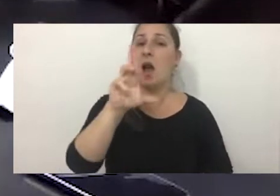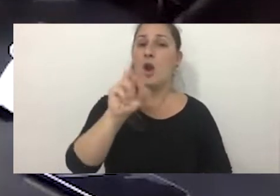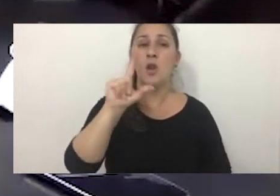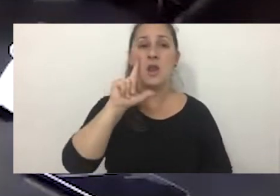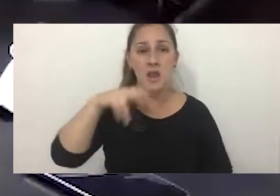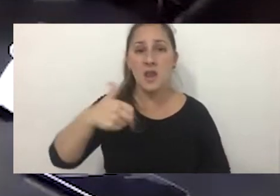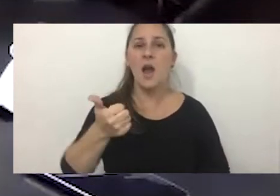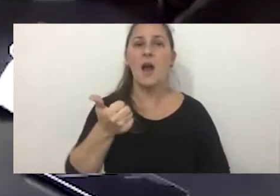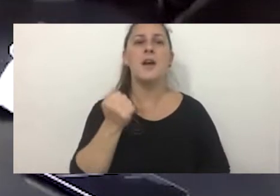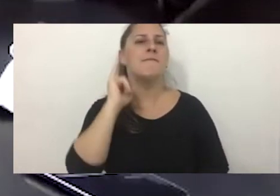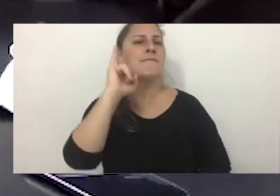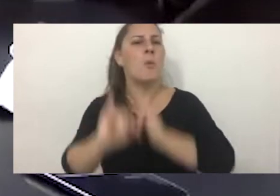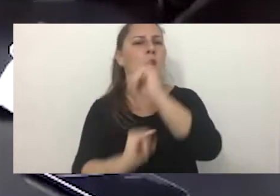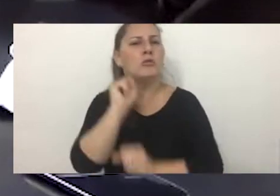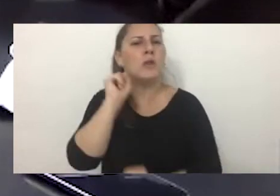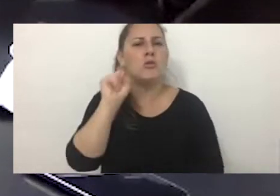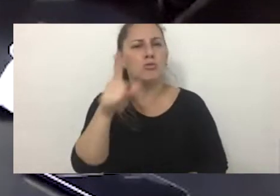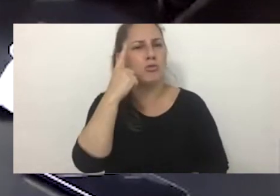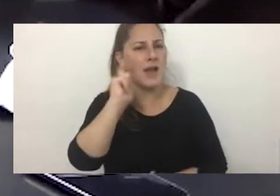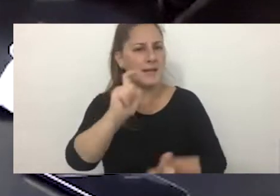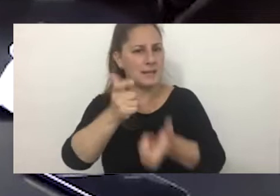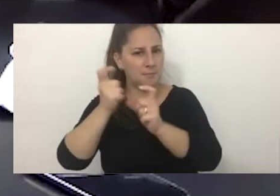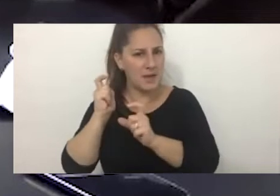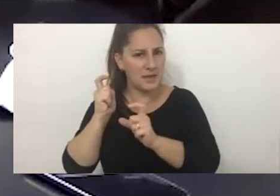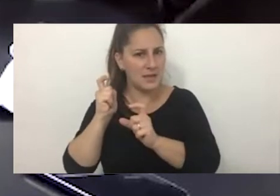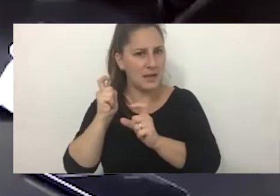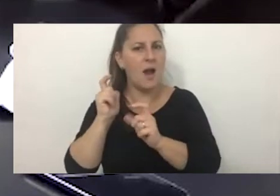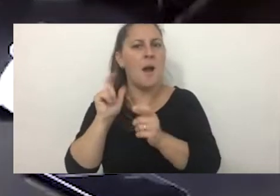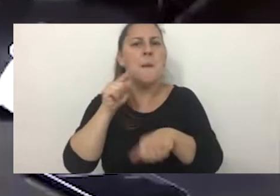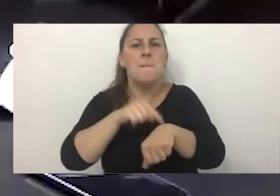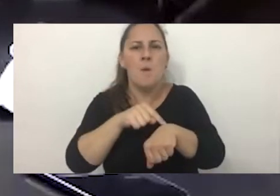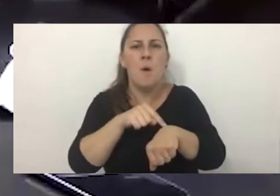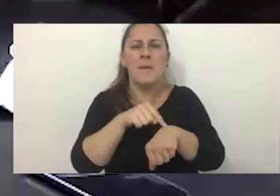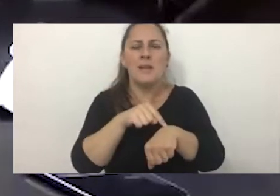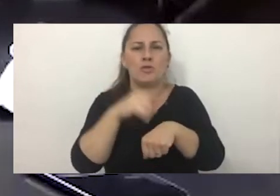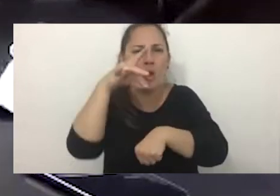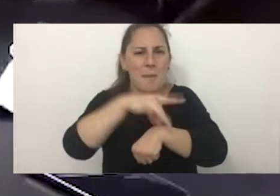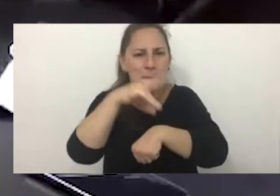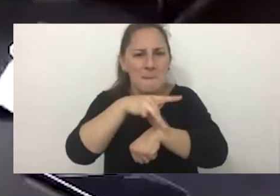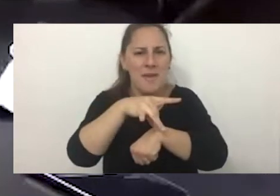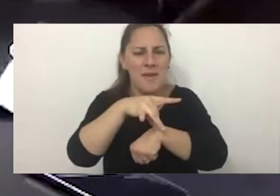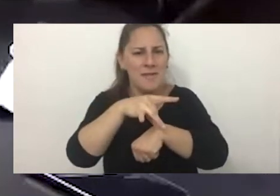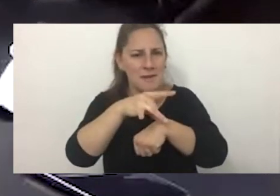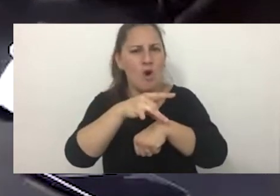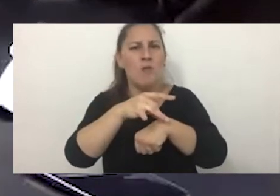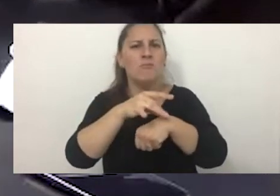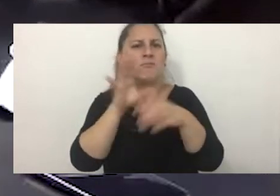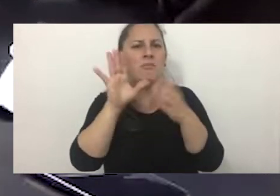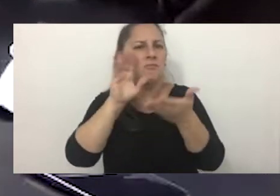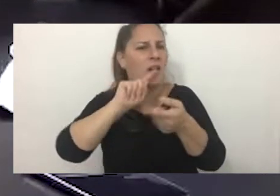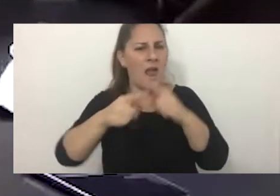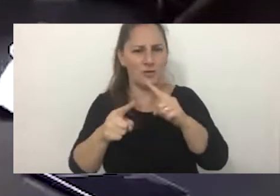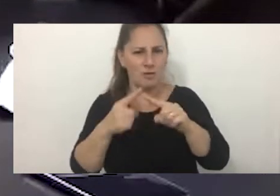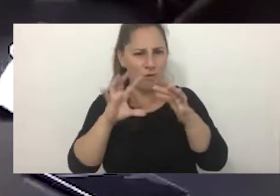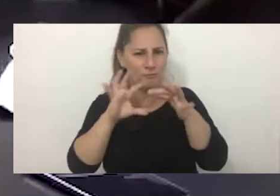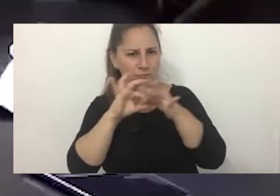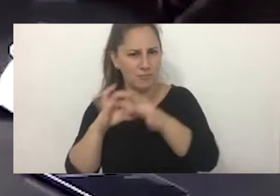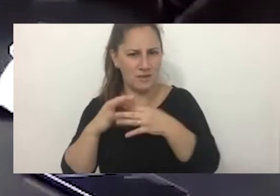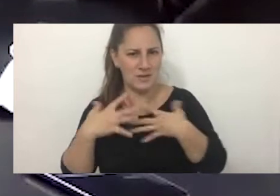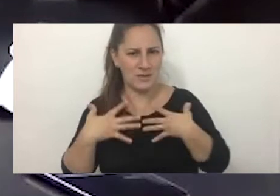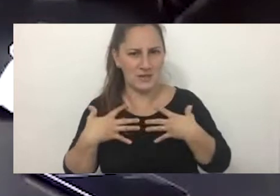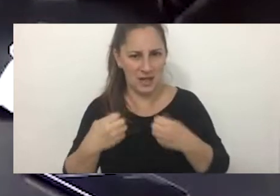a los gestantes, digamos, derechos al personal de la salud de los partos